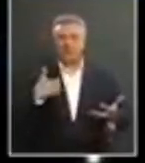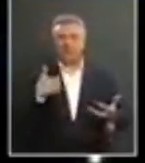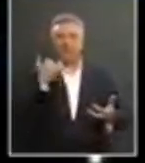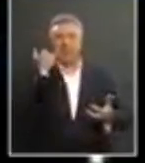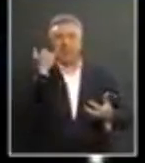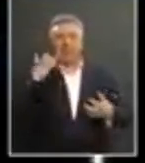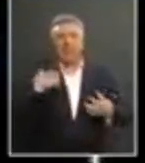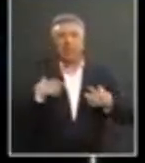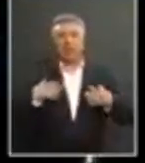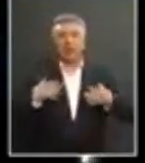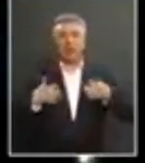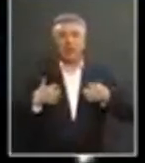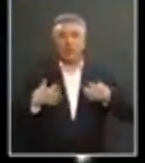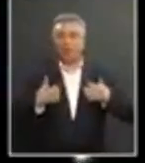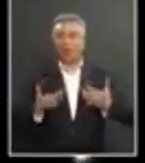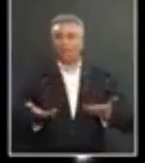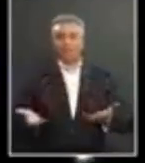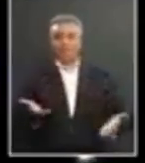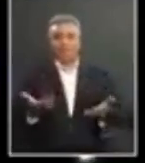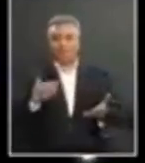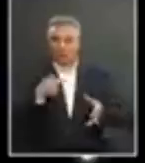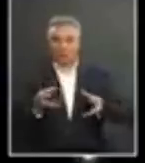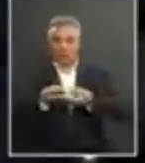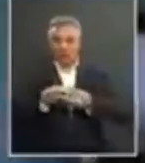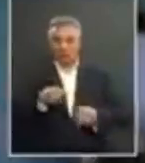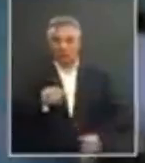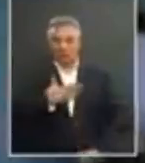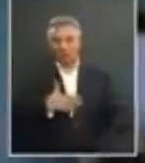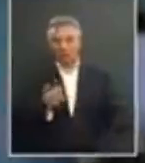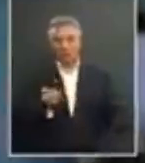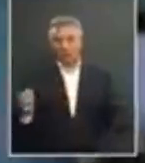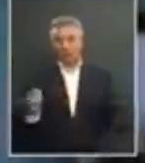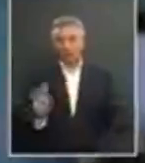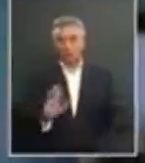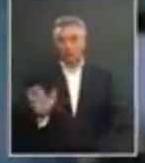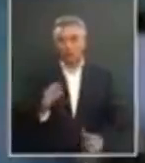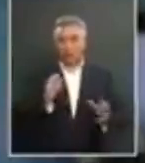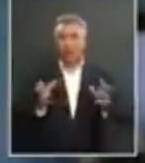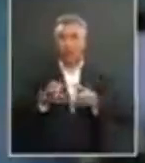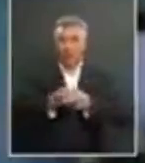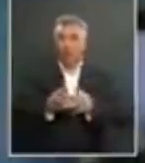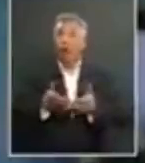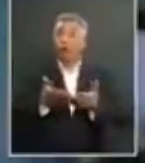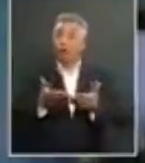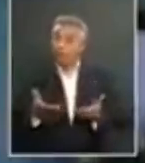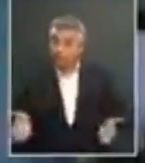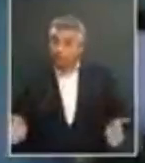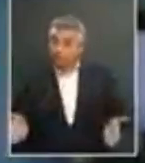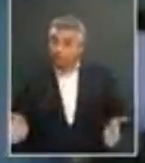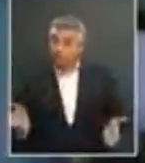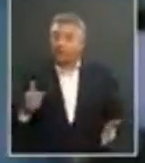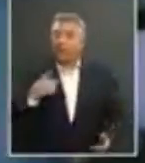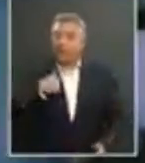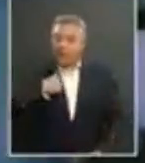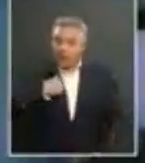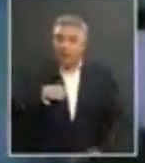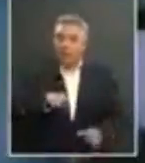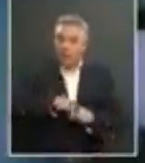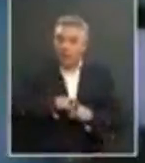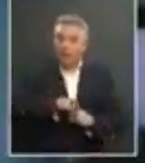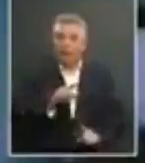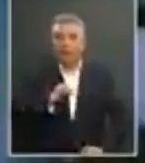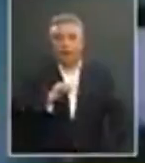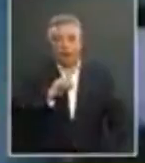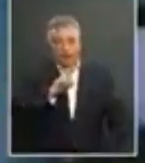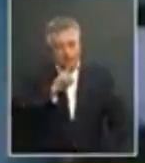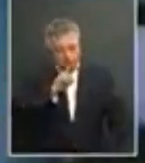nos gustó como coalición y como gobierno, por supuesto. Sin embargo, a pesar de aquello, fuimos capaces de sortear esas